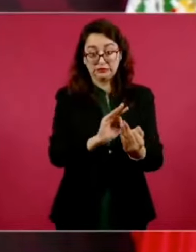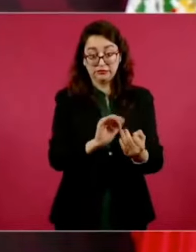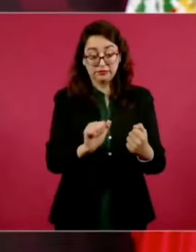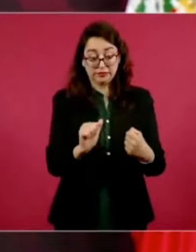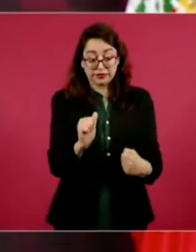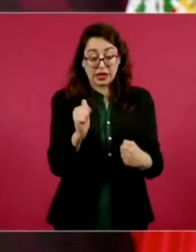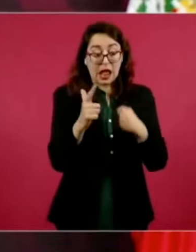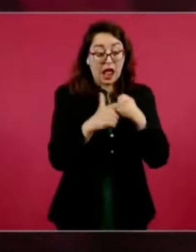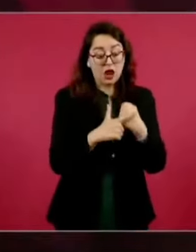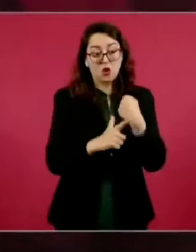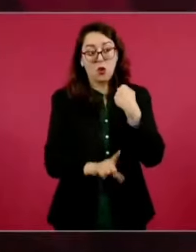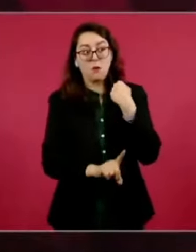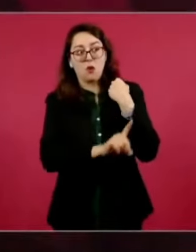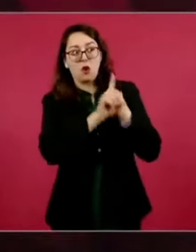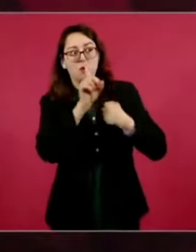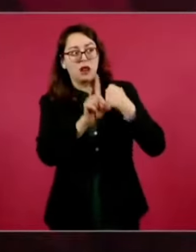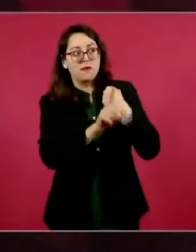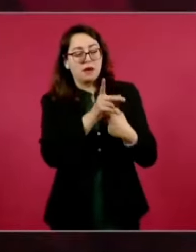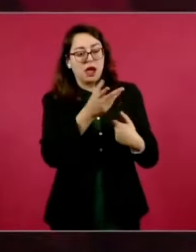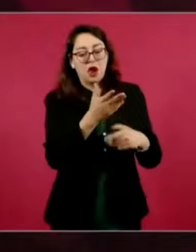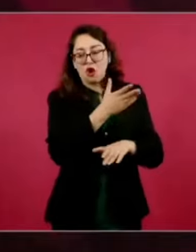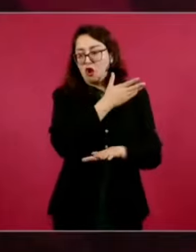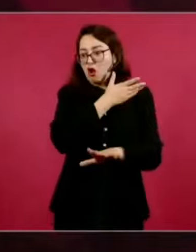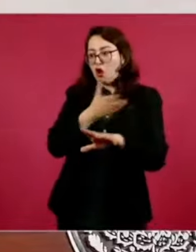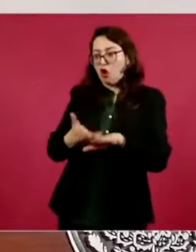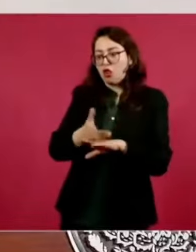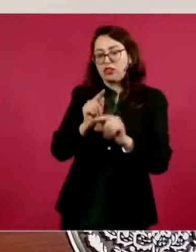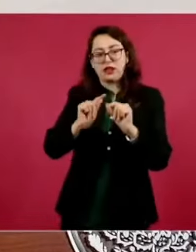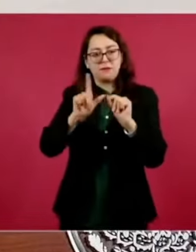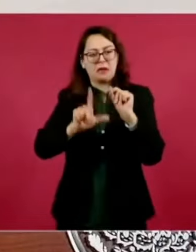riesgo, no se avizora ninguna tempestad.